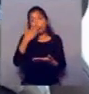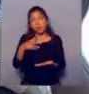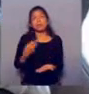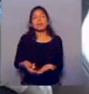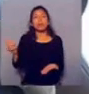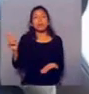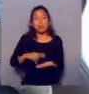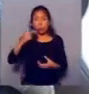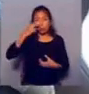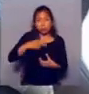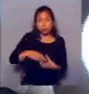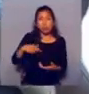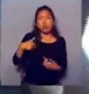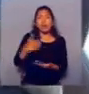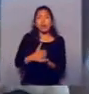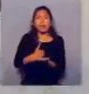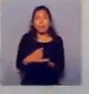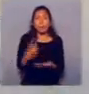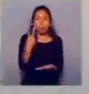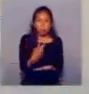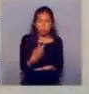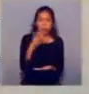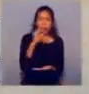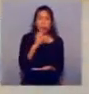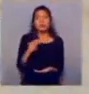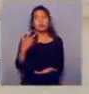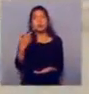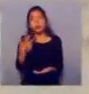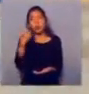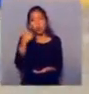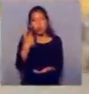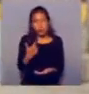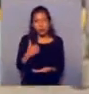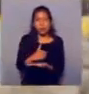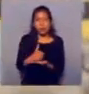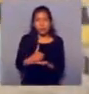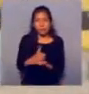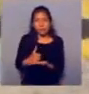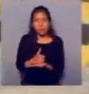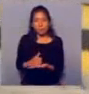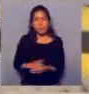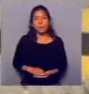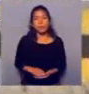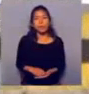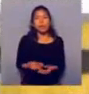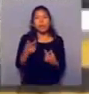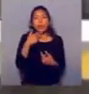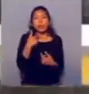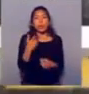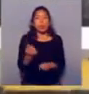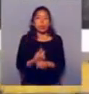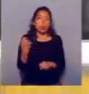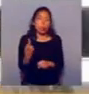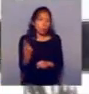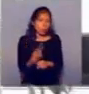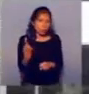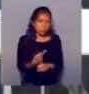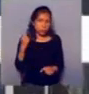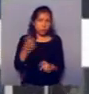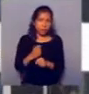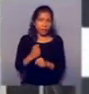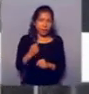días. ¿Y se demora el trabajo, se paraliza? Sí, eso sí, se paraliza todo el trabajo, ¿no? Ajá.